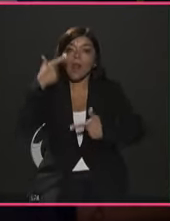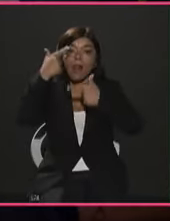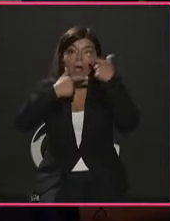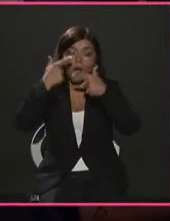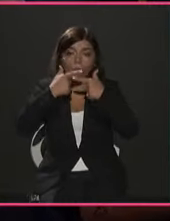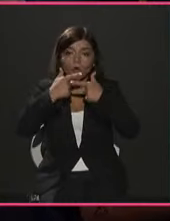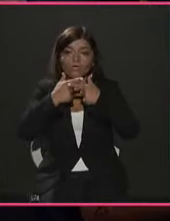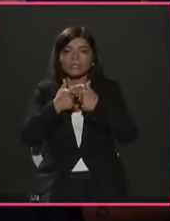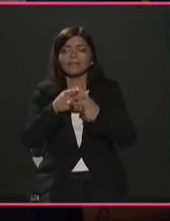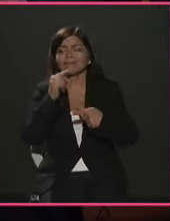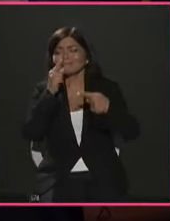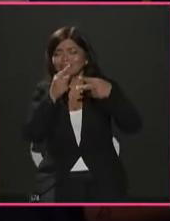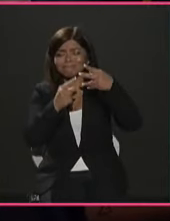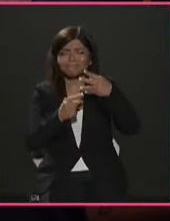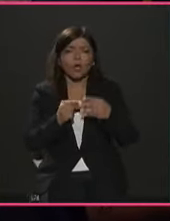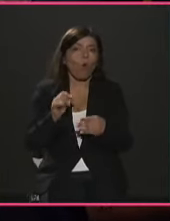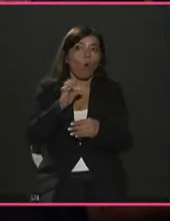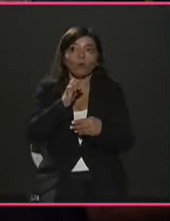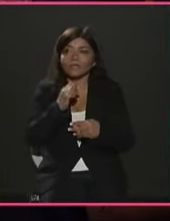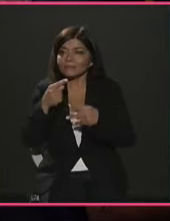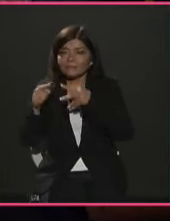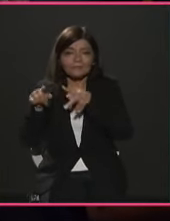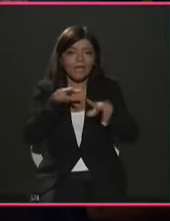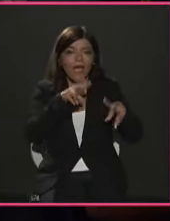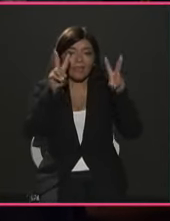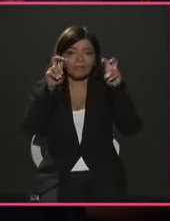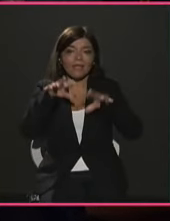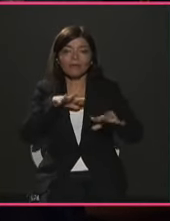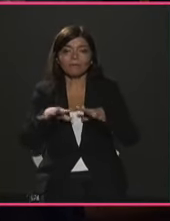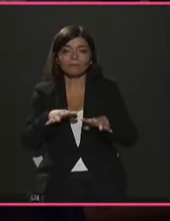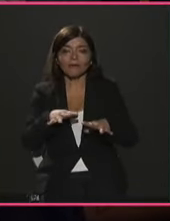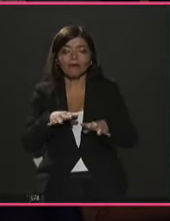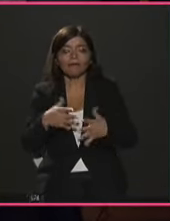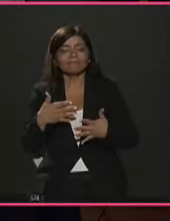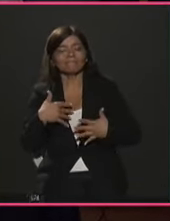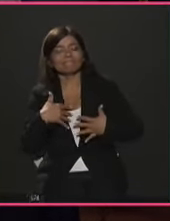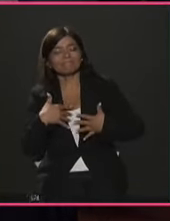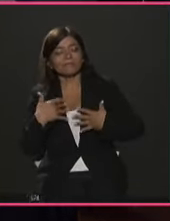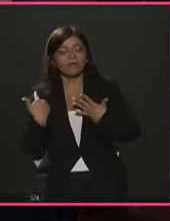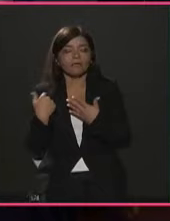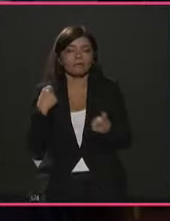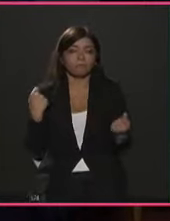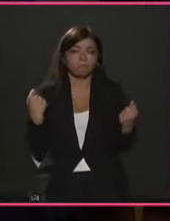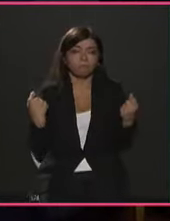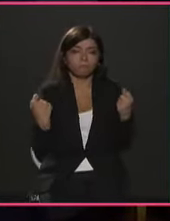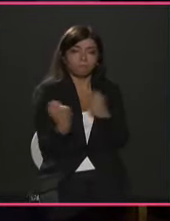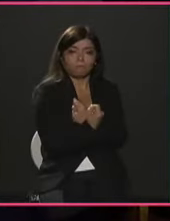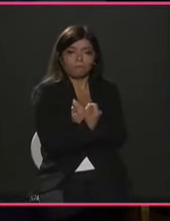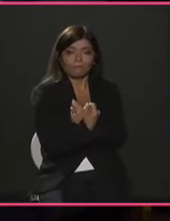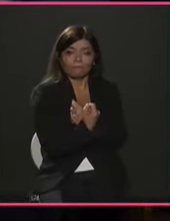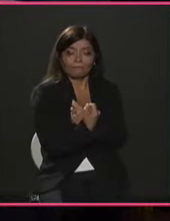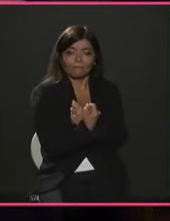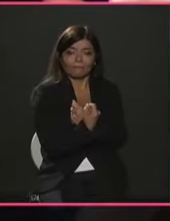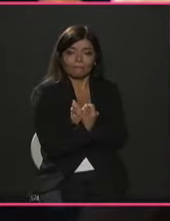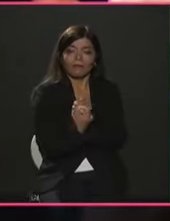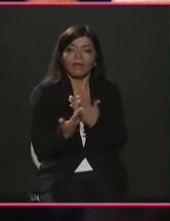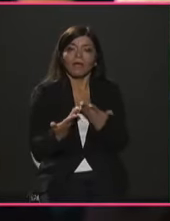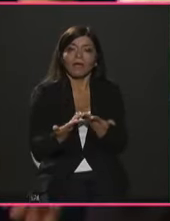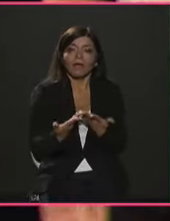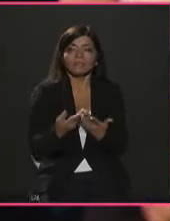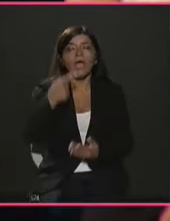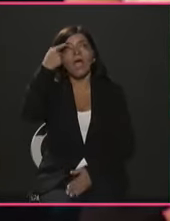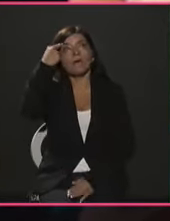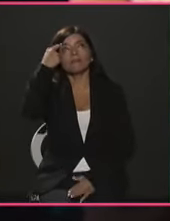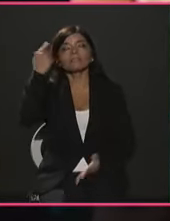que está llena de urgencias y uno a veces se pone más un traje de bombero que de eh que de